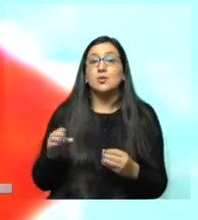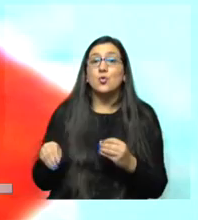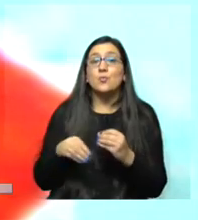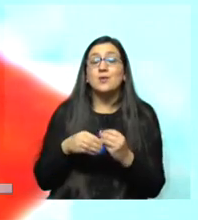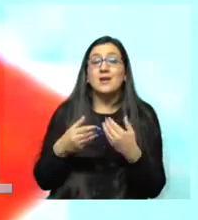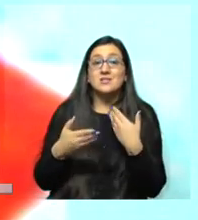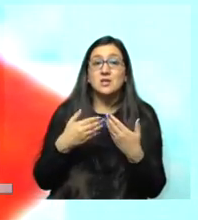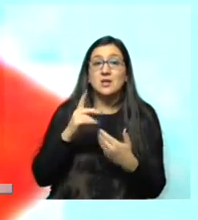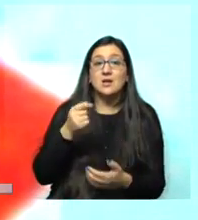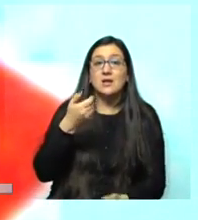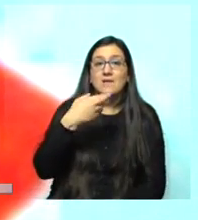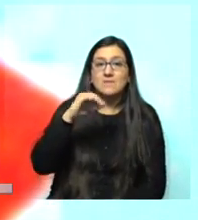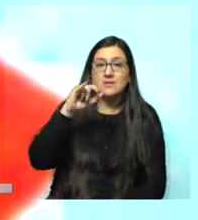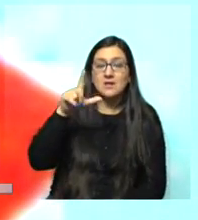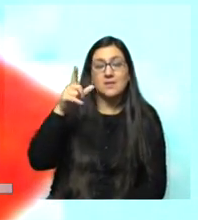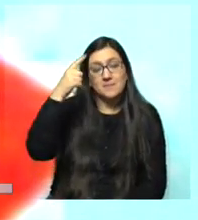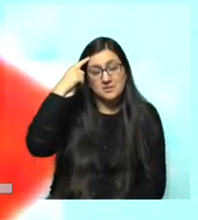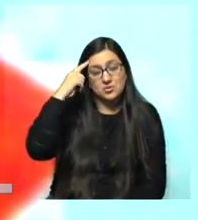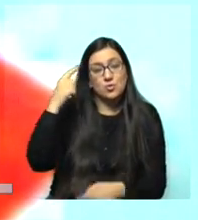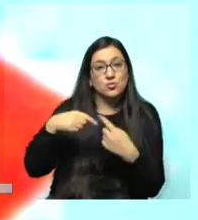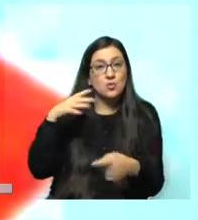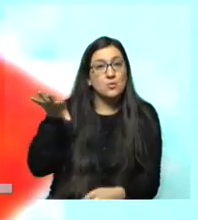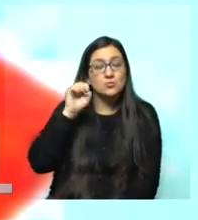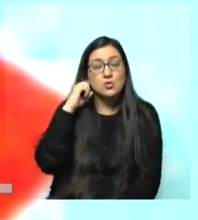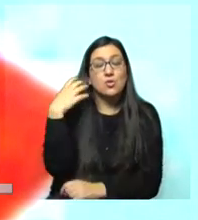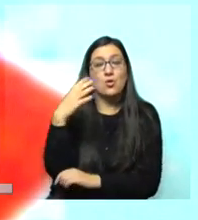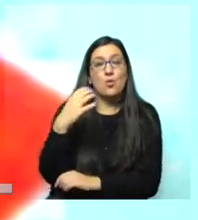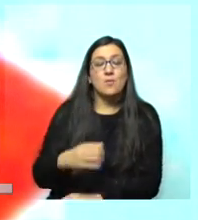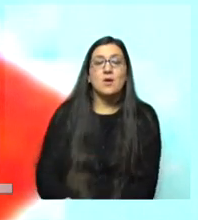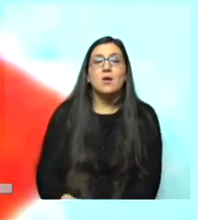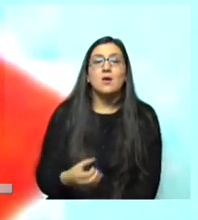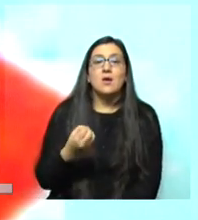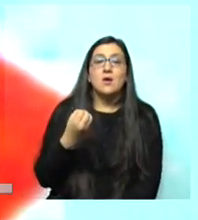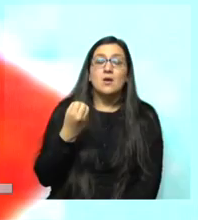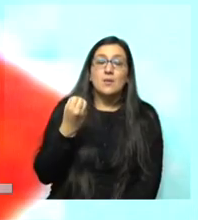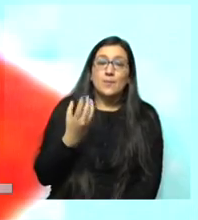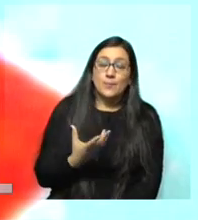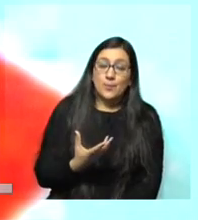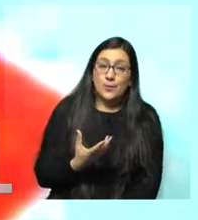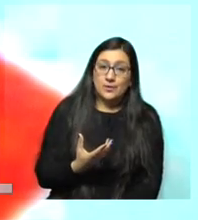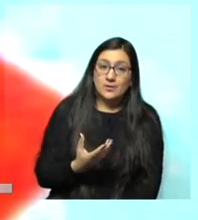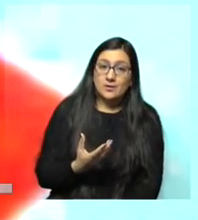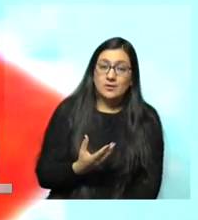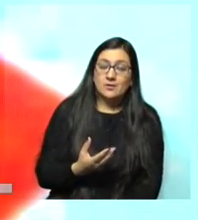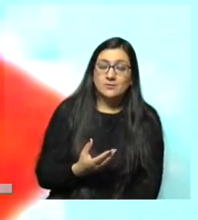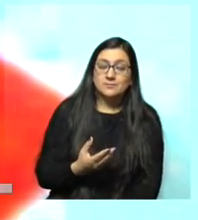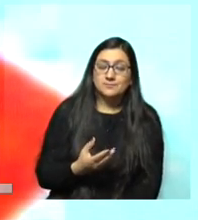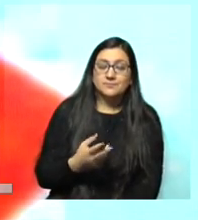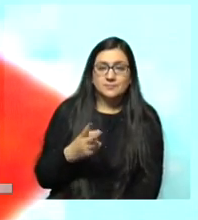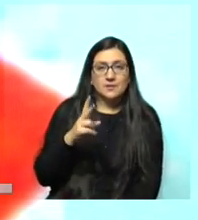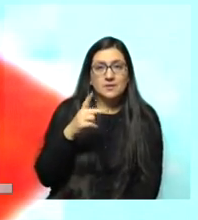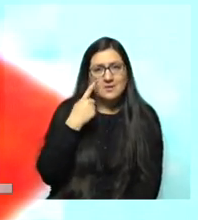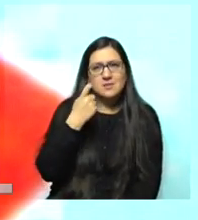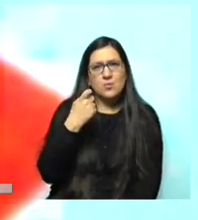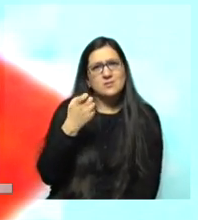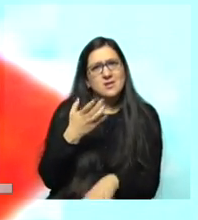a Gabriel, que supongo que nos sigue escuchando desde Colombia, porque ver las consecuencias que vos estás